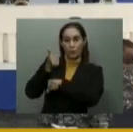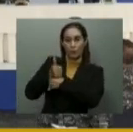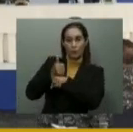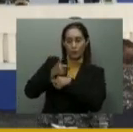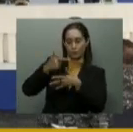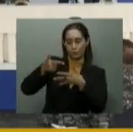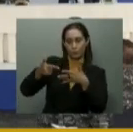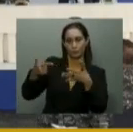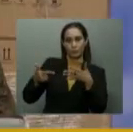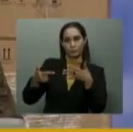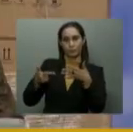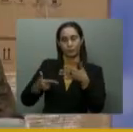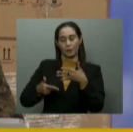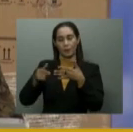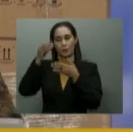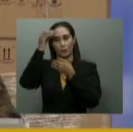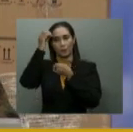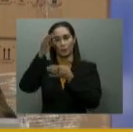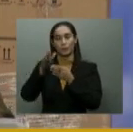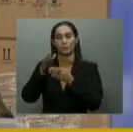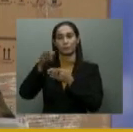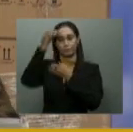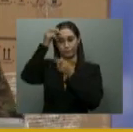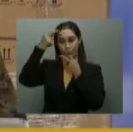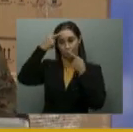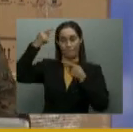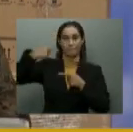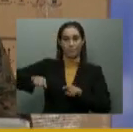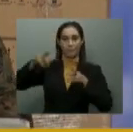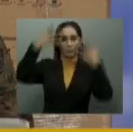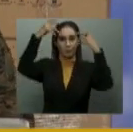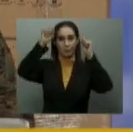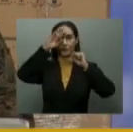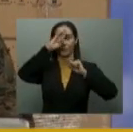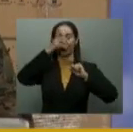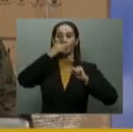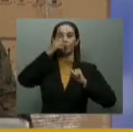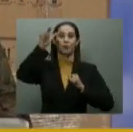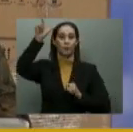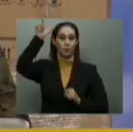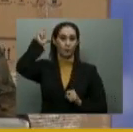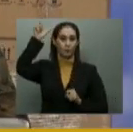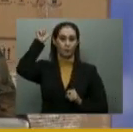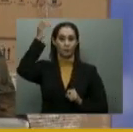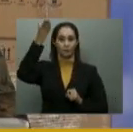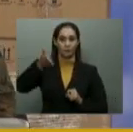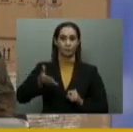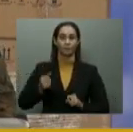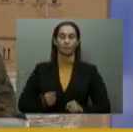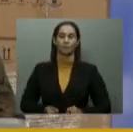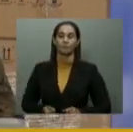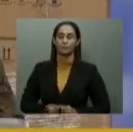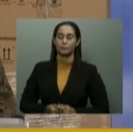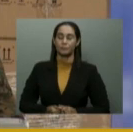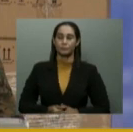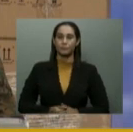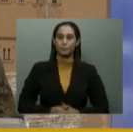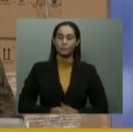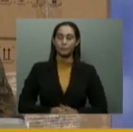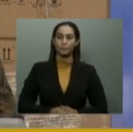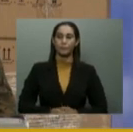que que es yubá que yo me lo imagino una enredadera tratando de matar una largarto